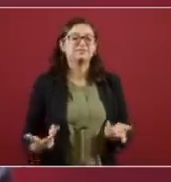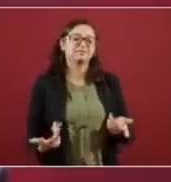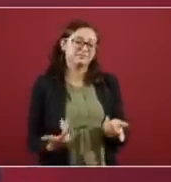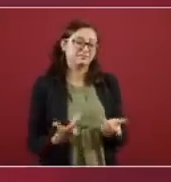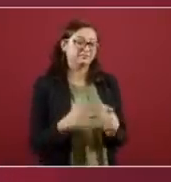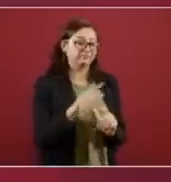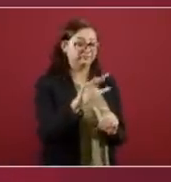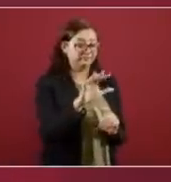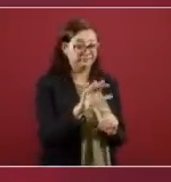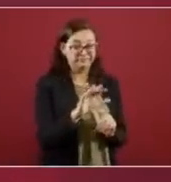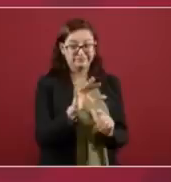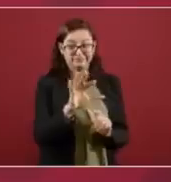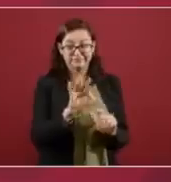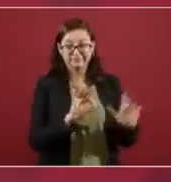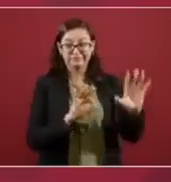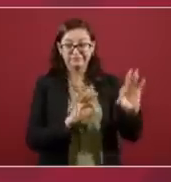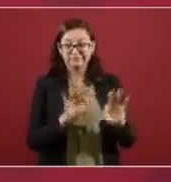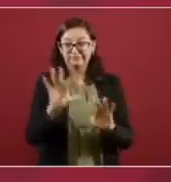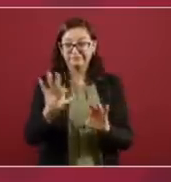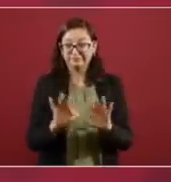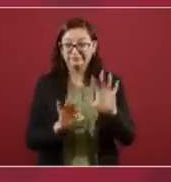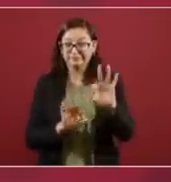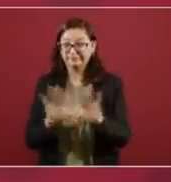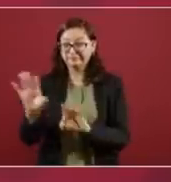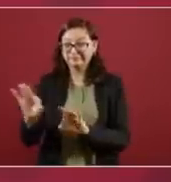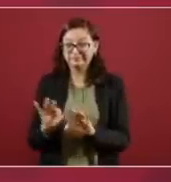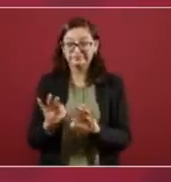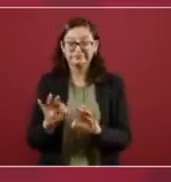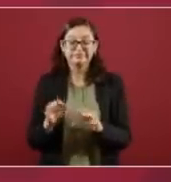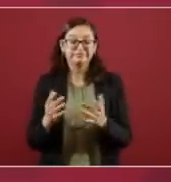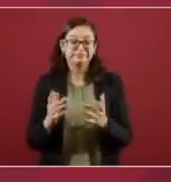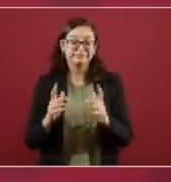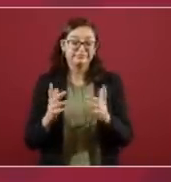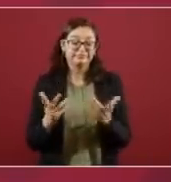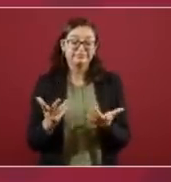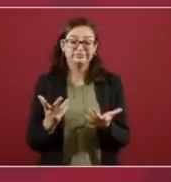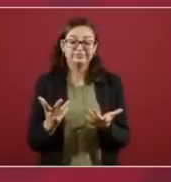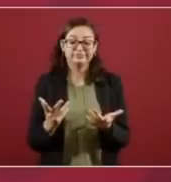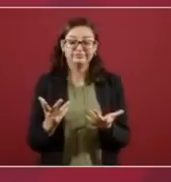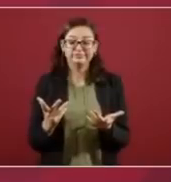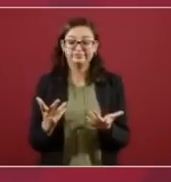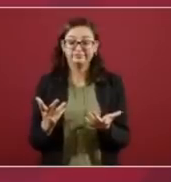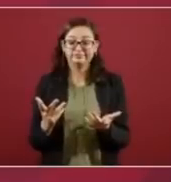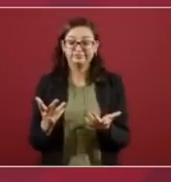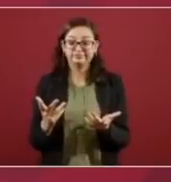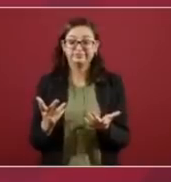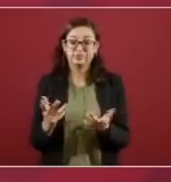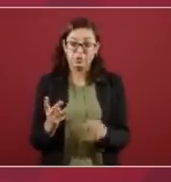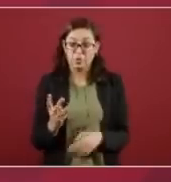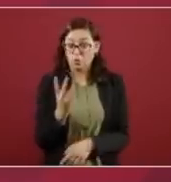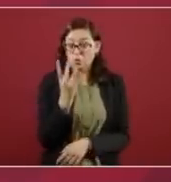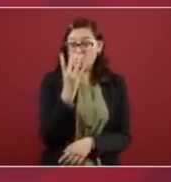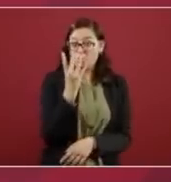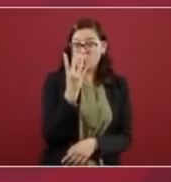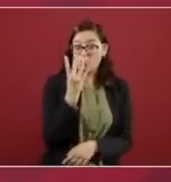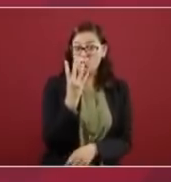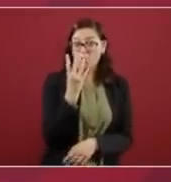ya envié no me espere ya están los 4